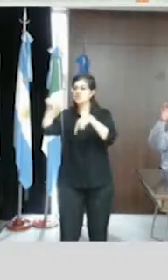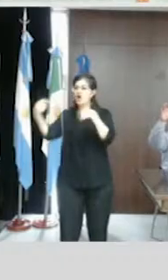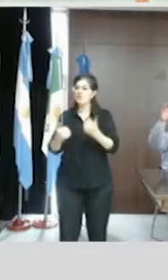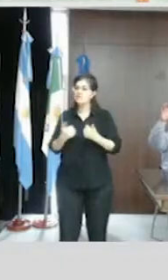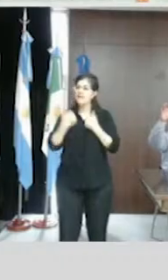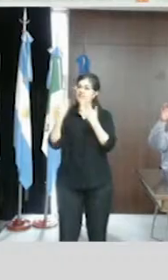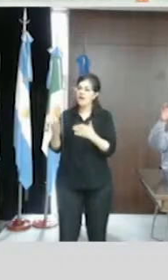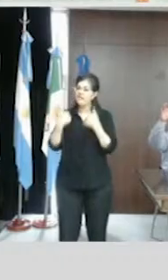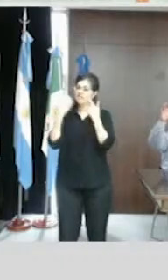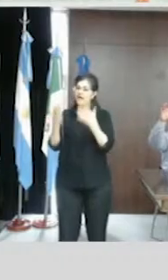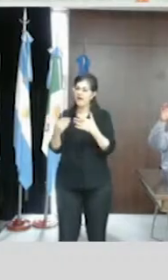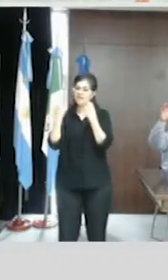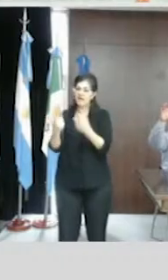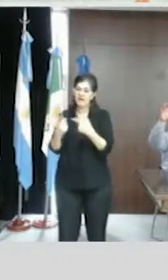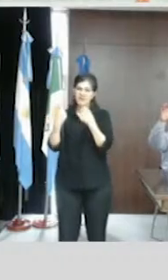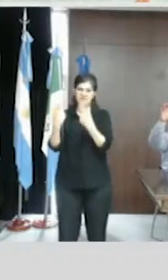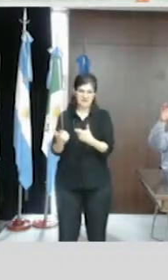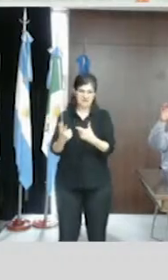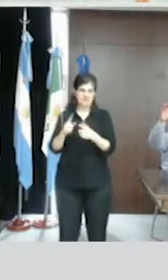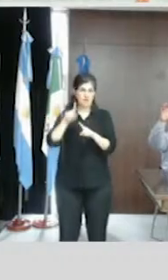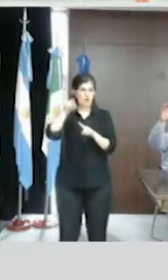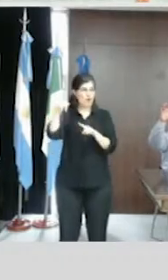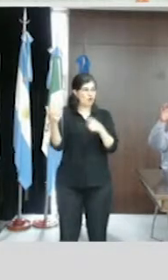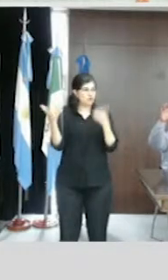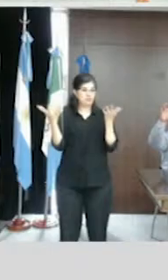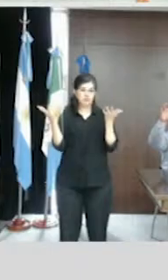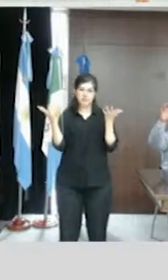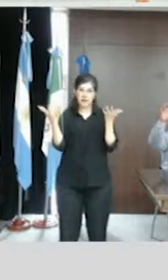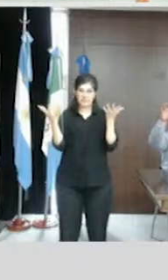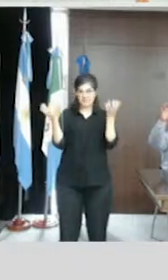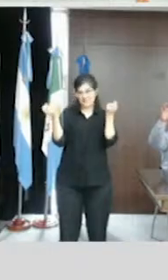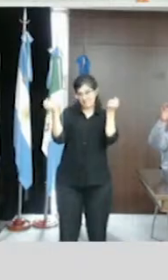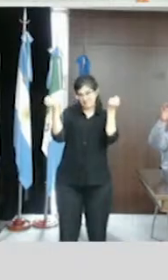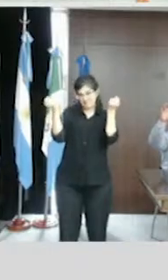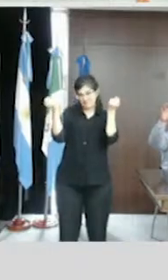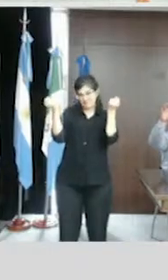dan, solo dan. Otros están con las manos así.